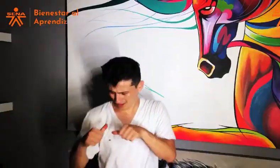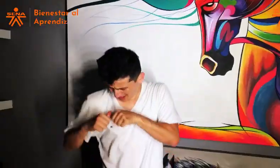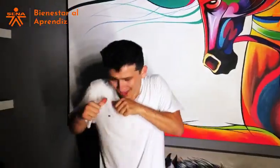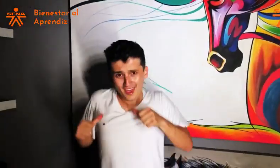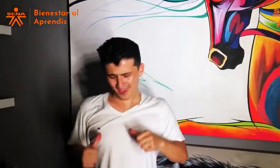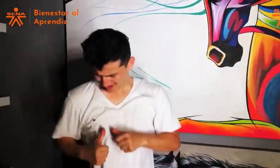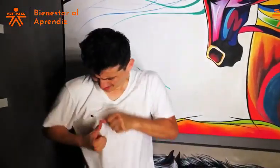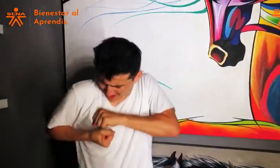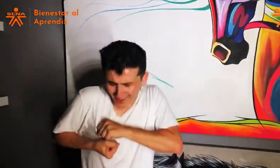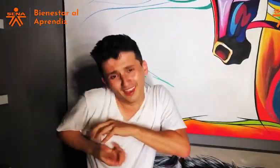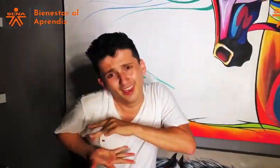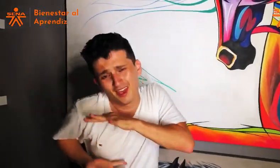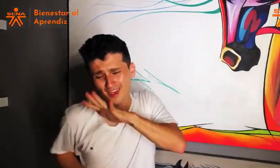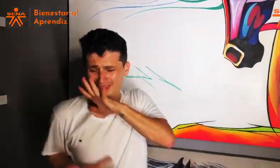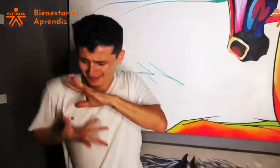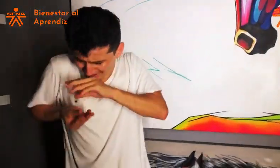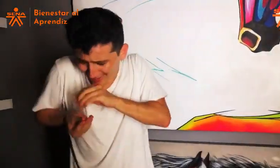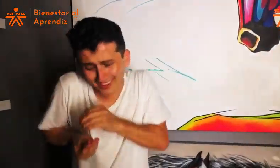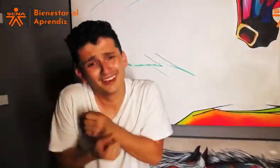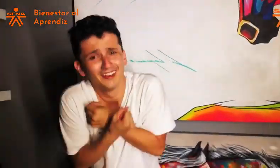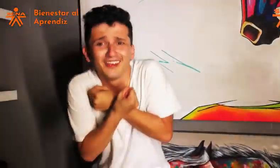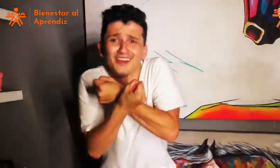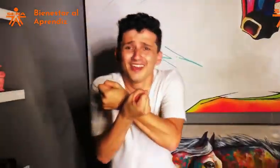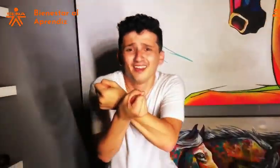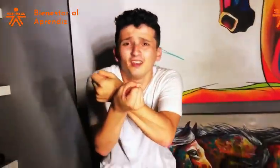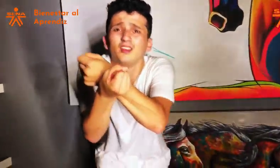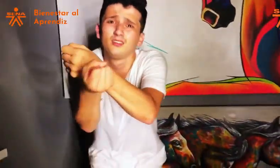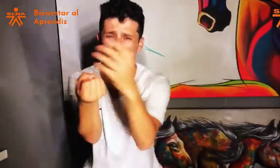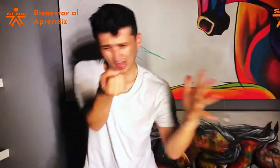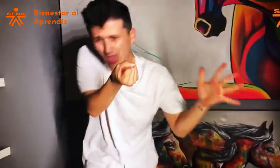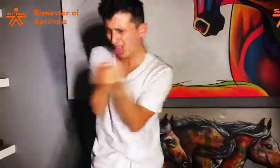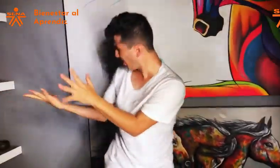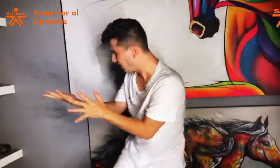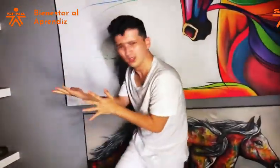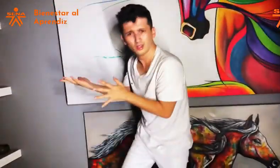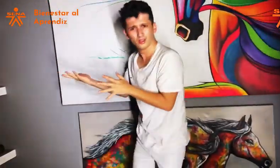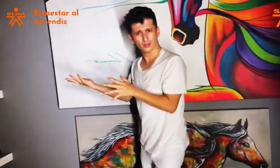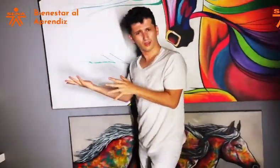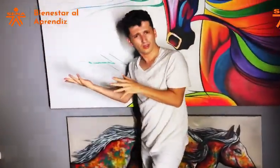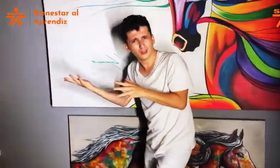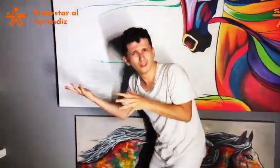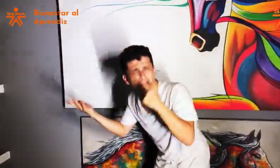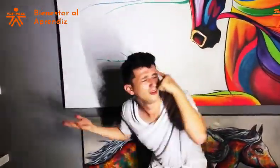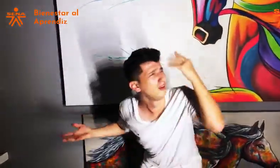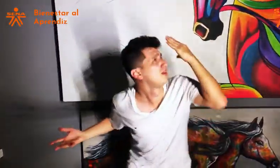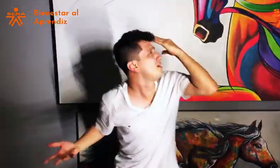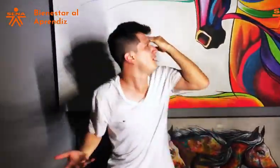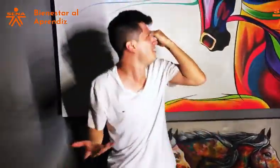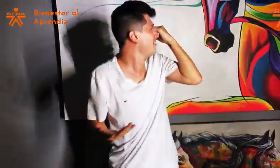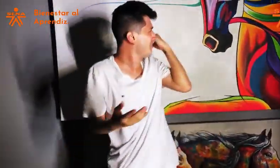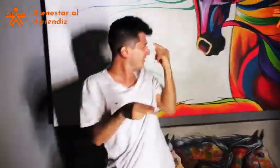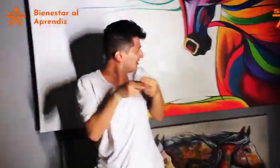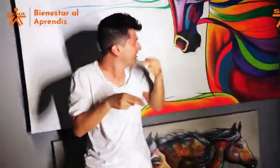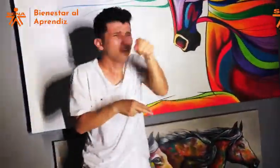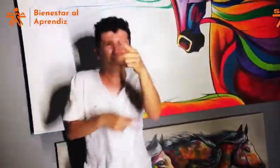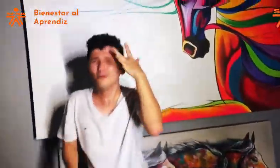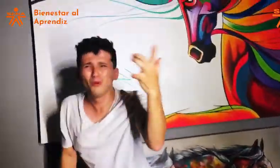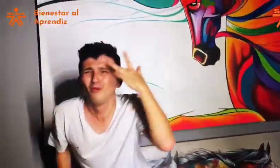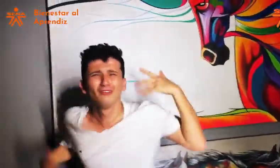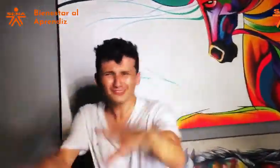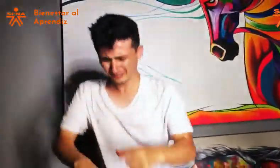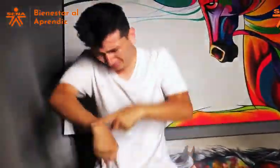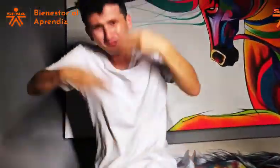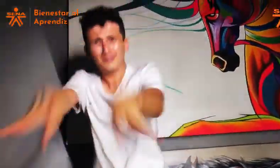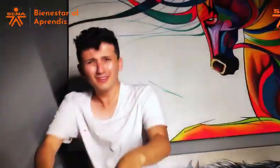di mi amor pero usted no lo valoró. Y aún así te extraño y no sé si este tiempo fue en vano. El alcohol